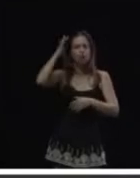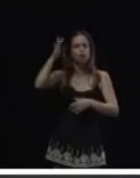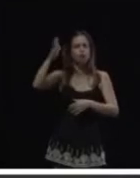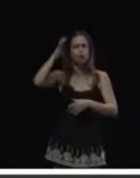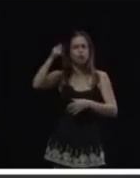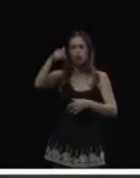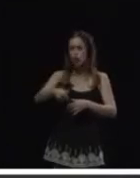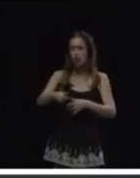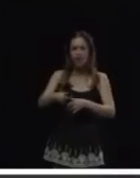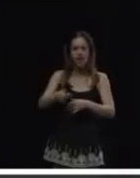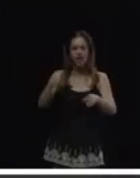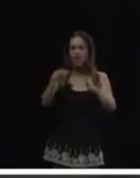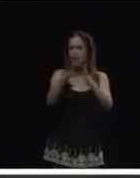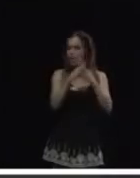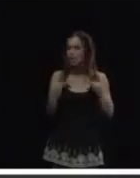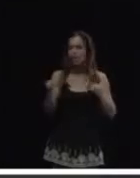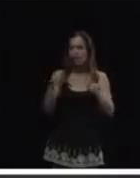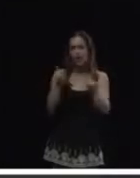como pueblo.